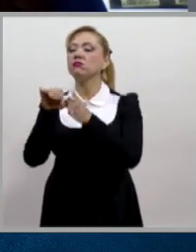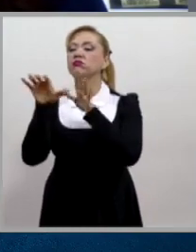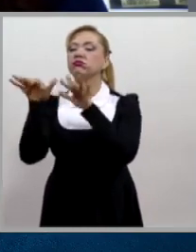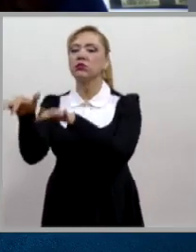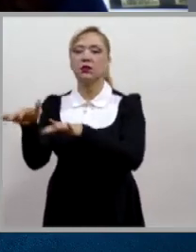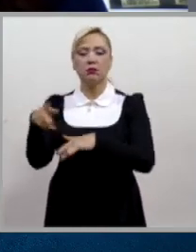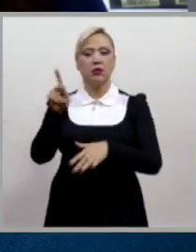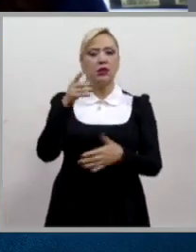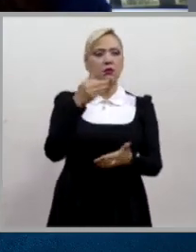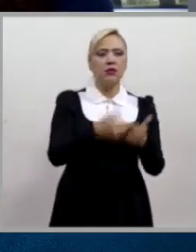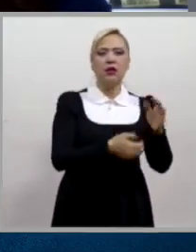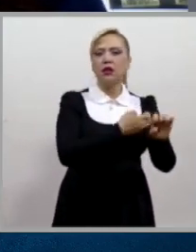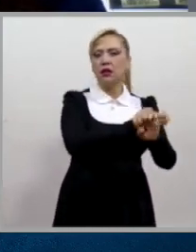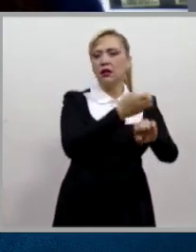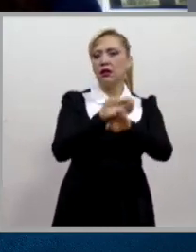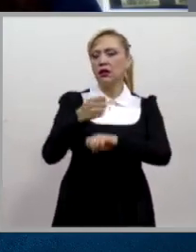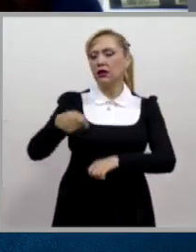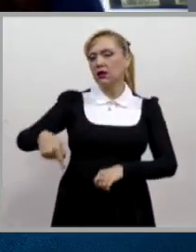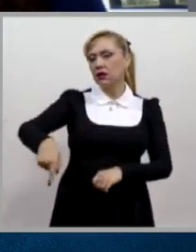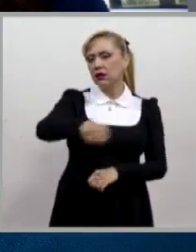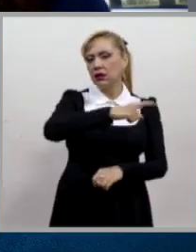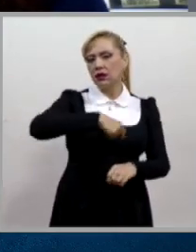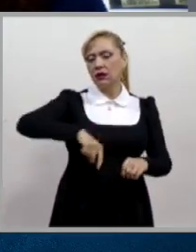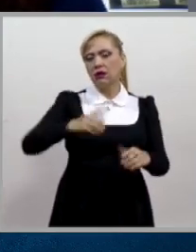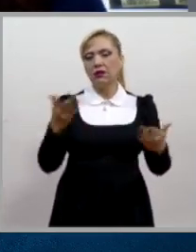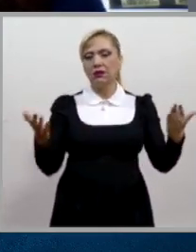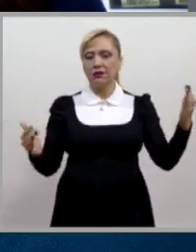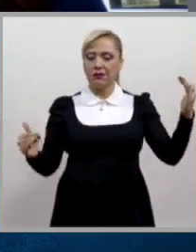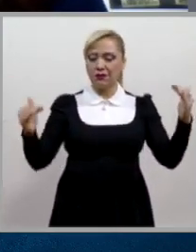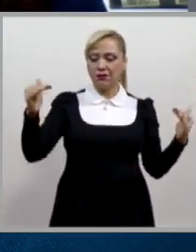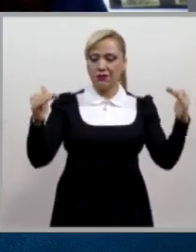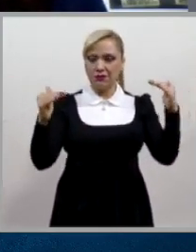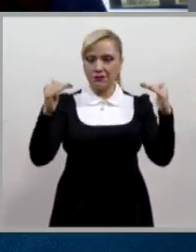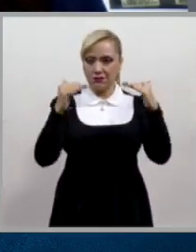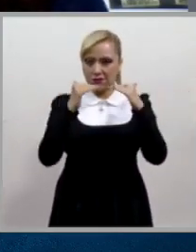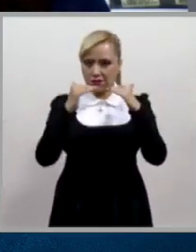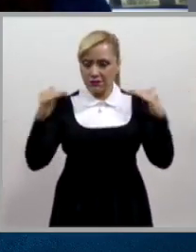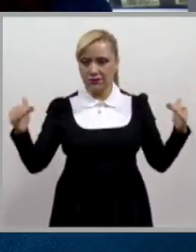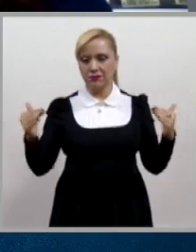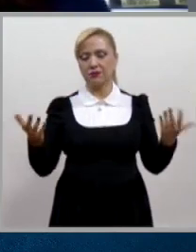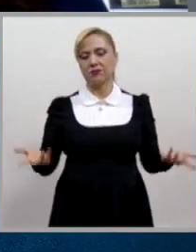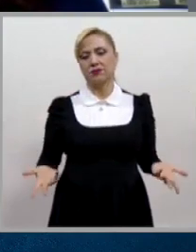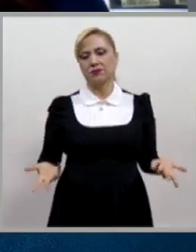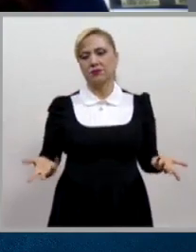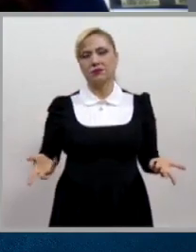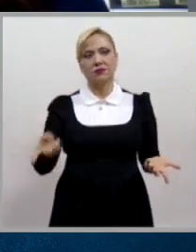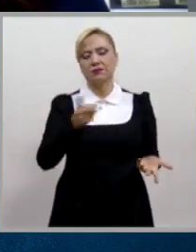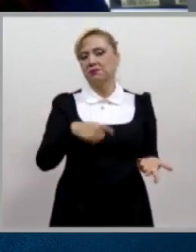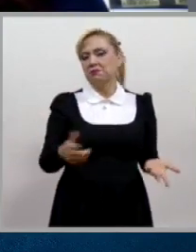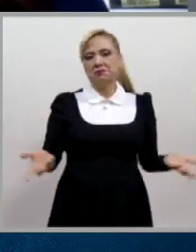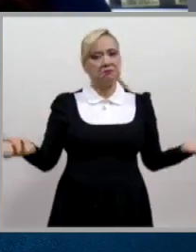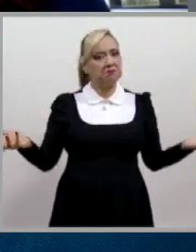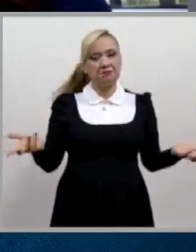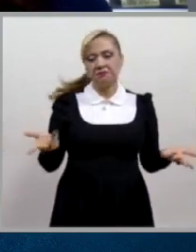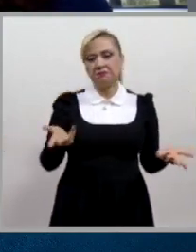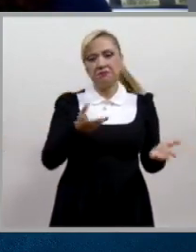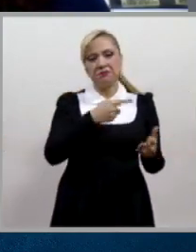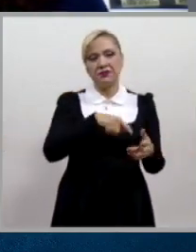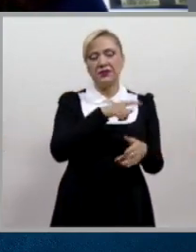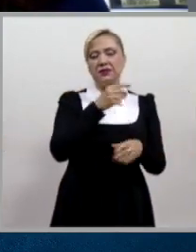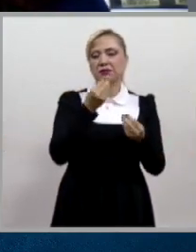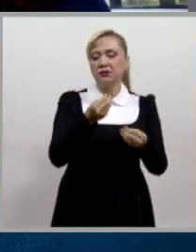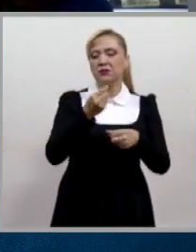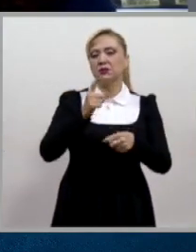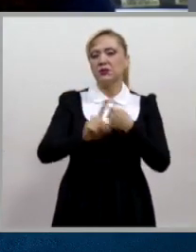quizá ahorita tendríamos que también nivelar ese fortalecimiento en las justicias estaduales, ¿no? En los poderes judiciales